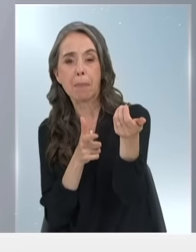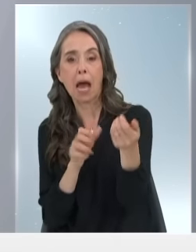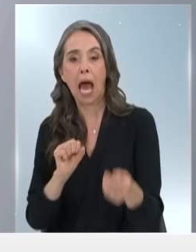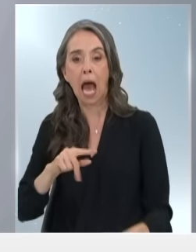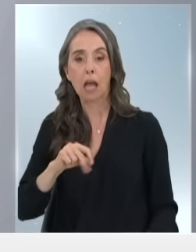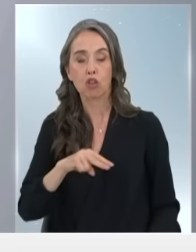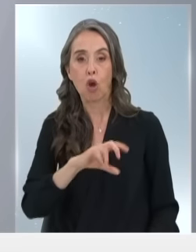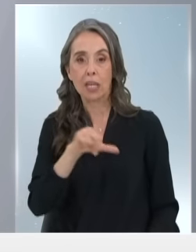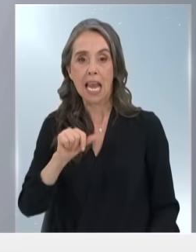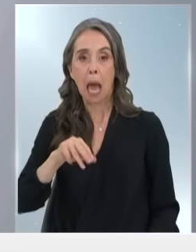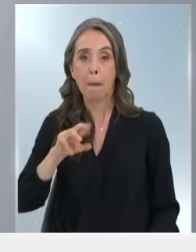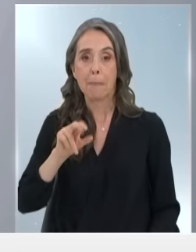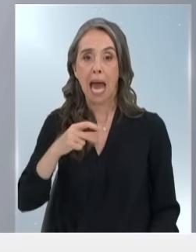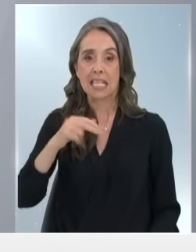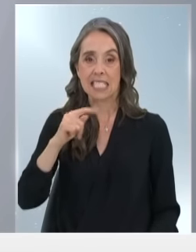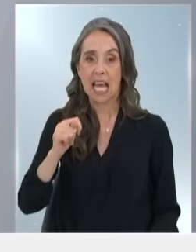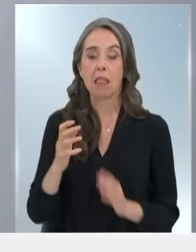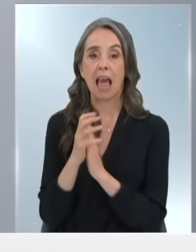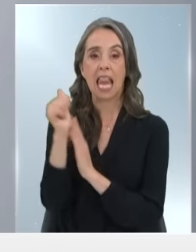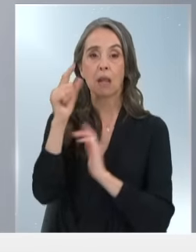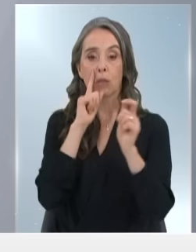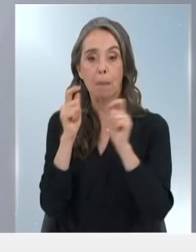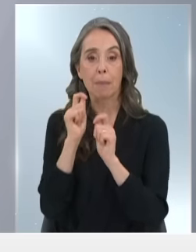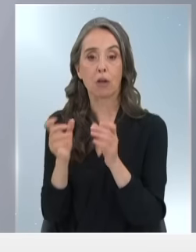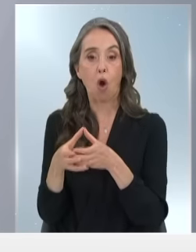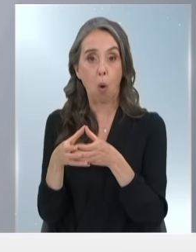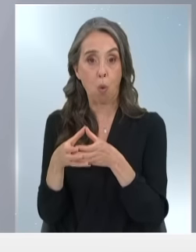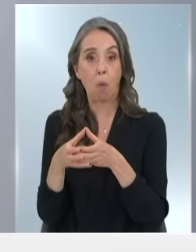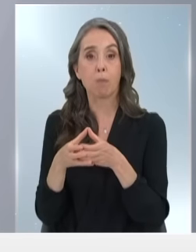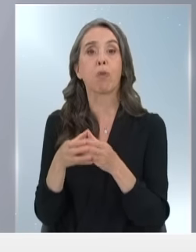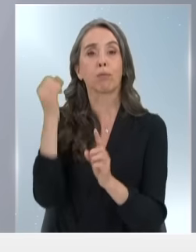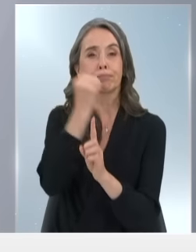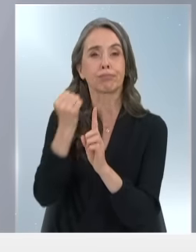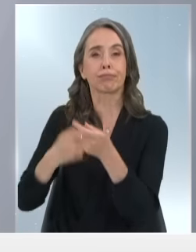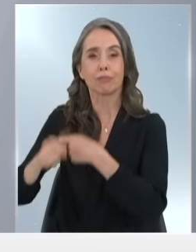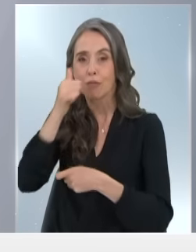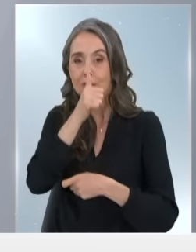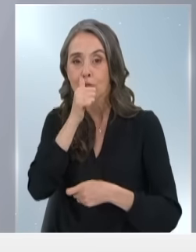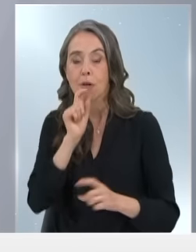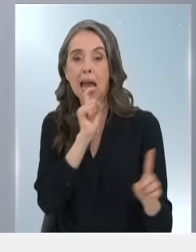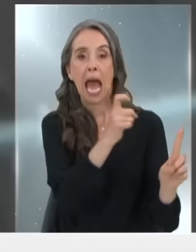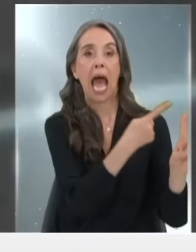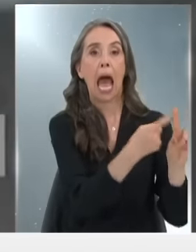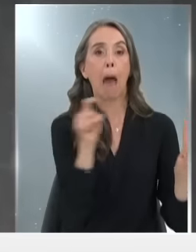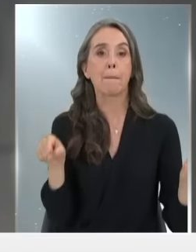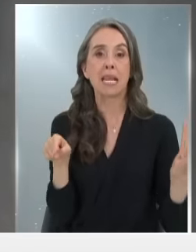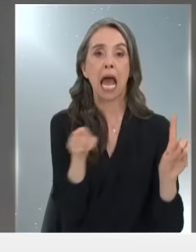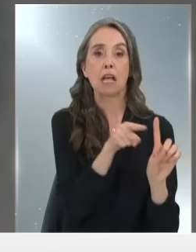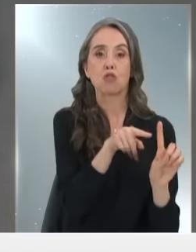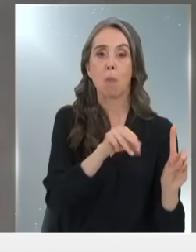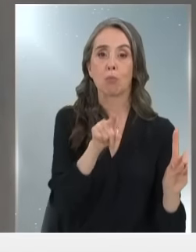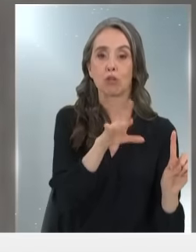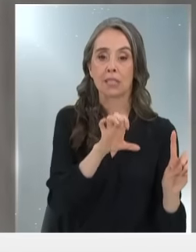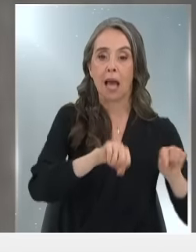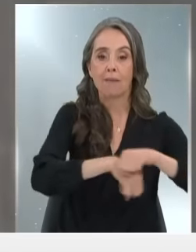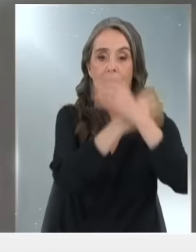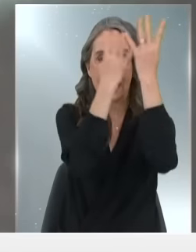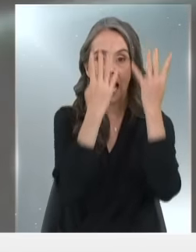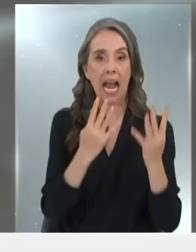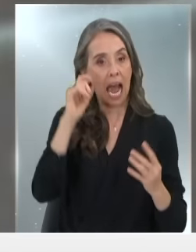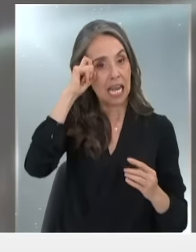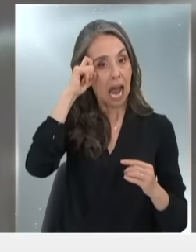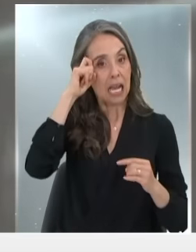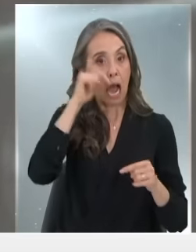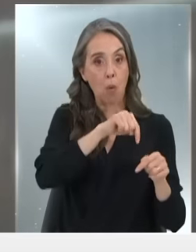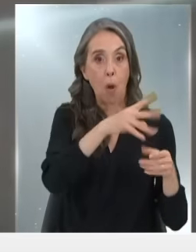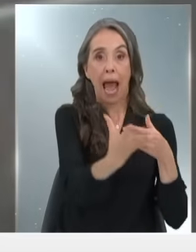Antonella Marchand, líder de una peligrosa agrupación criminal, sería quien amenazó a Manuel Monsalve al interior del penal de Rancagua,